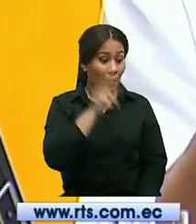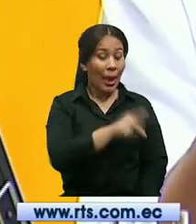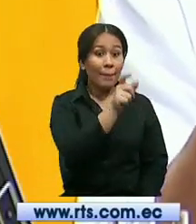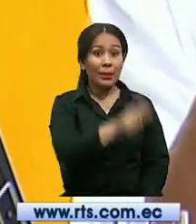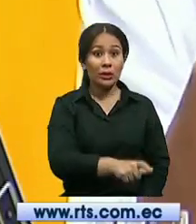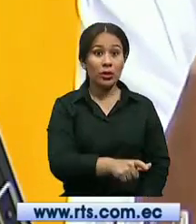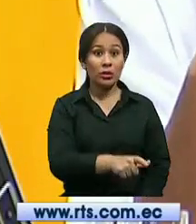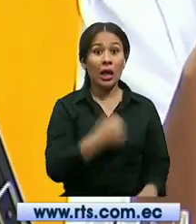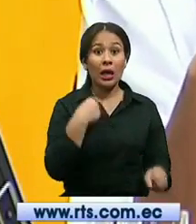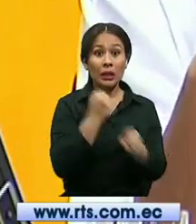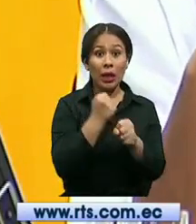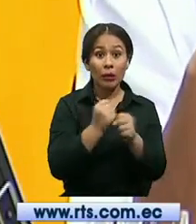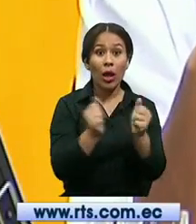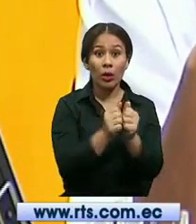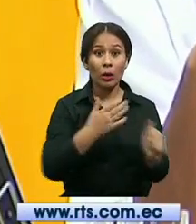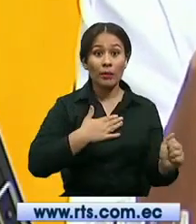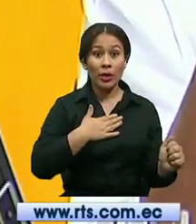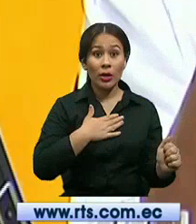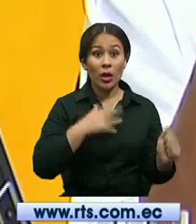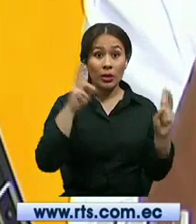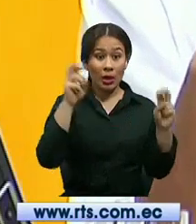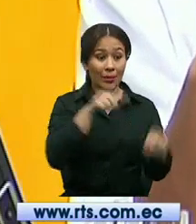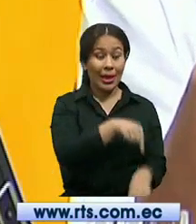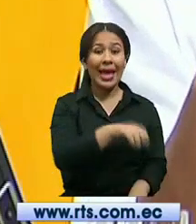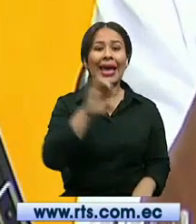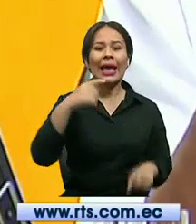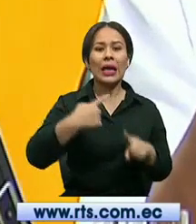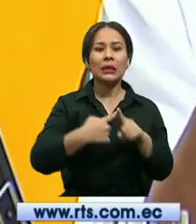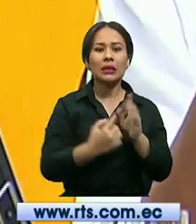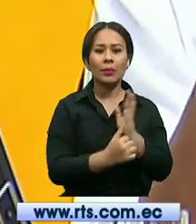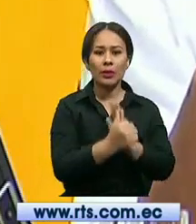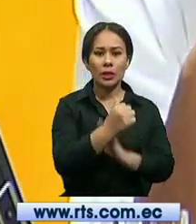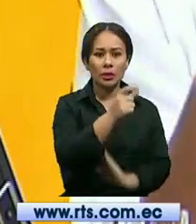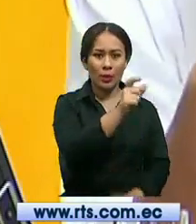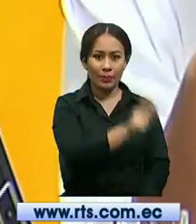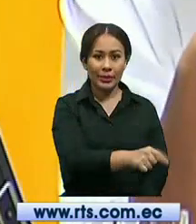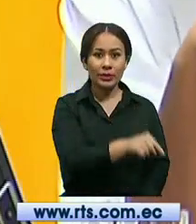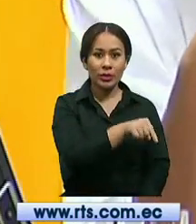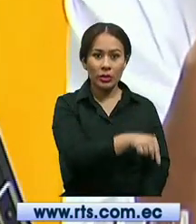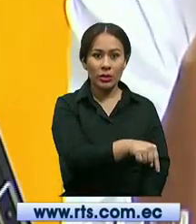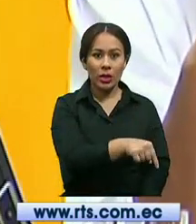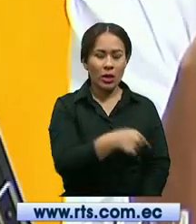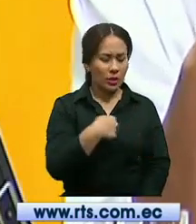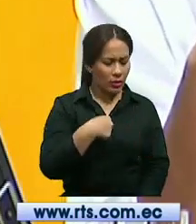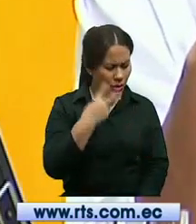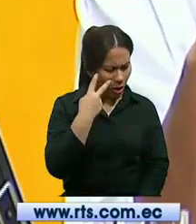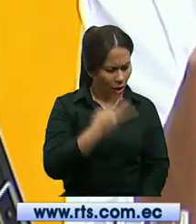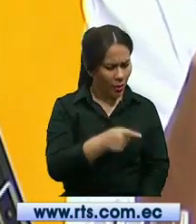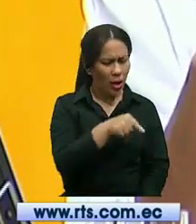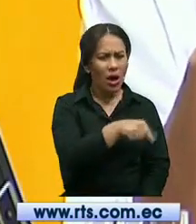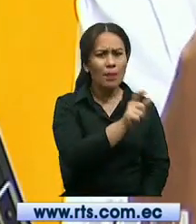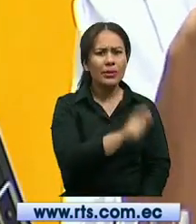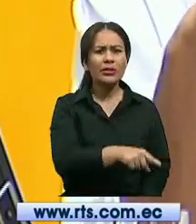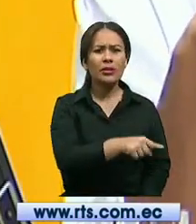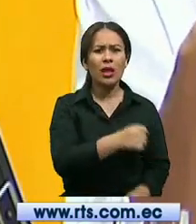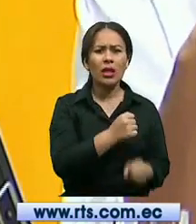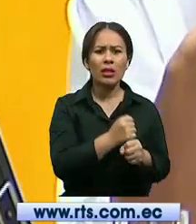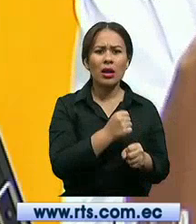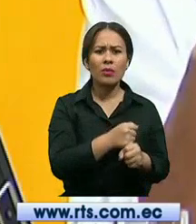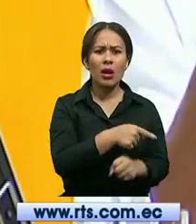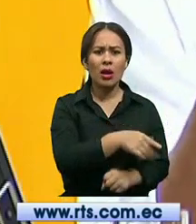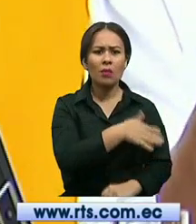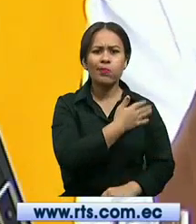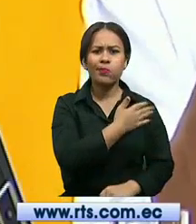dicho sea de paso, ahí estuvo involucrado un exministro. Pero la red era de funcionarios de antes del gobierno, eran funcionarios de carrera. Somos los que